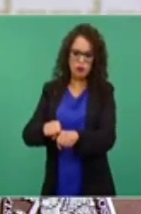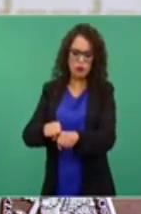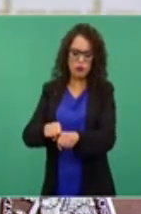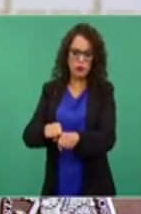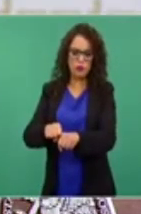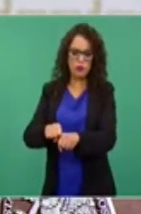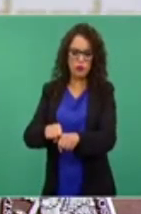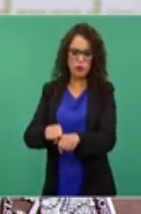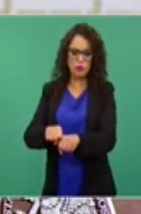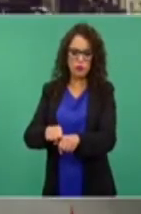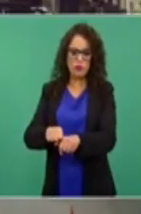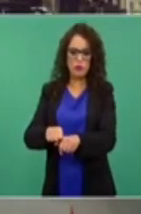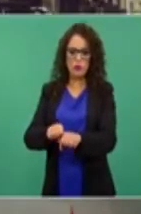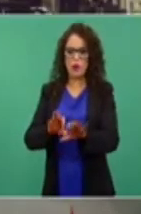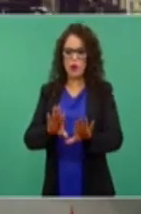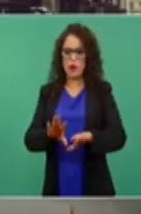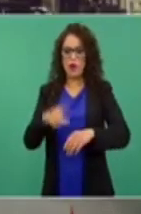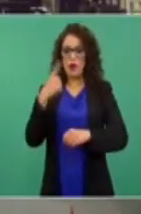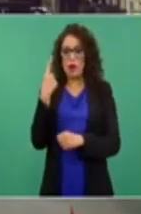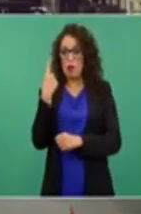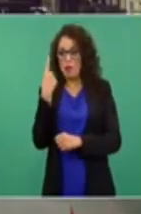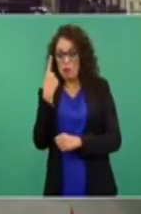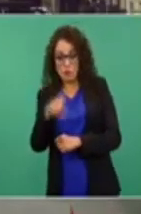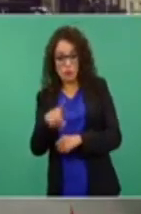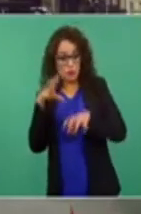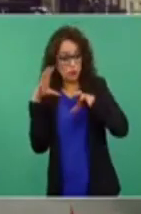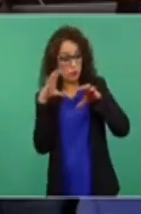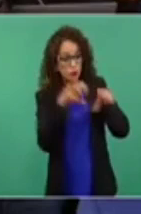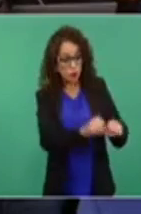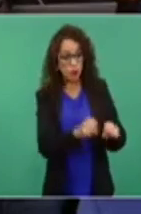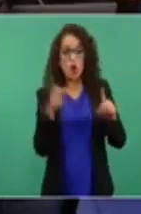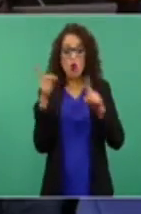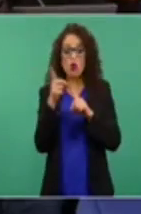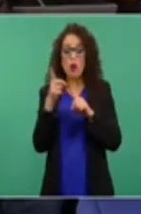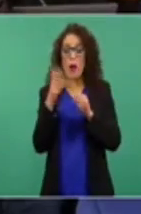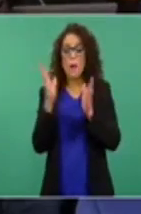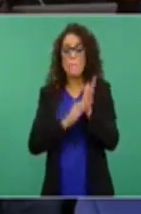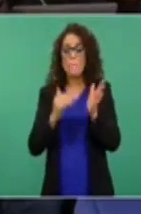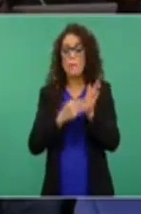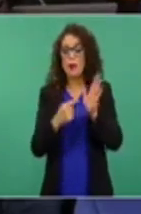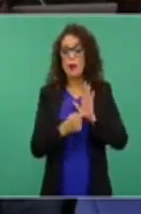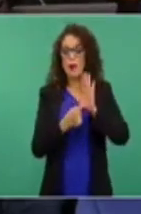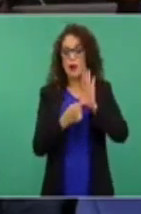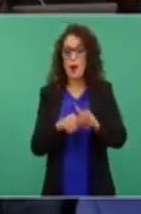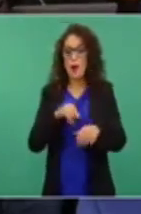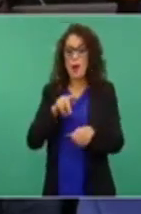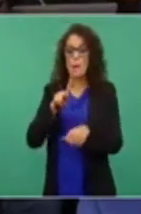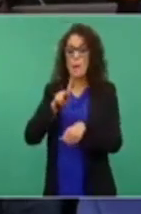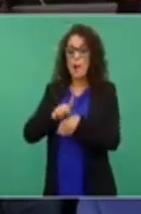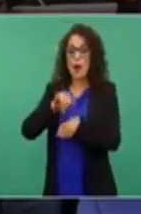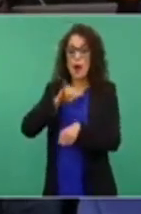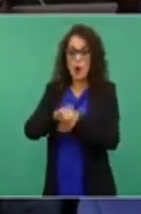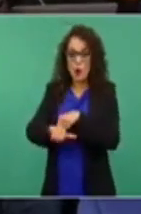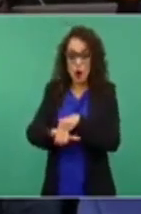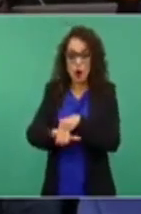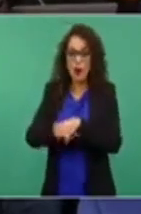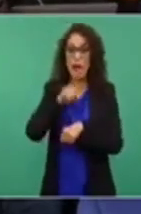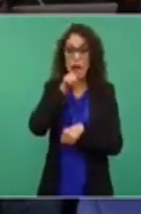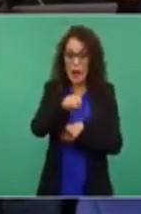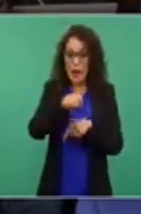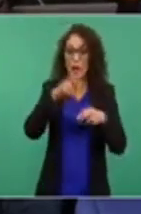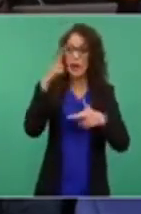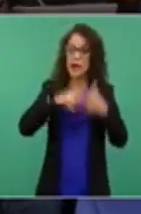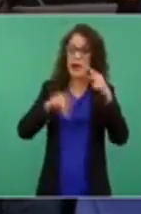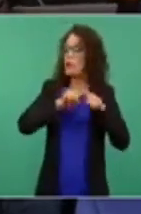En realidad, la orden de captura se giró en Paraguay. Él regresó a Colombia por temor a ser detenido en este país. Incluso